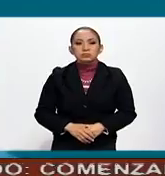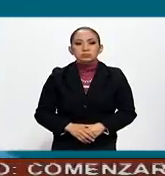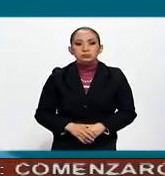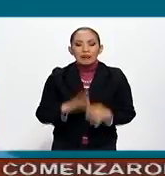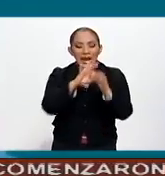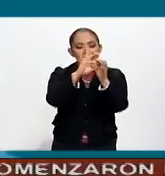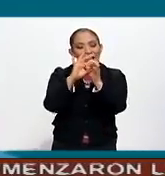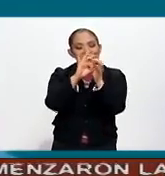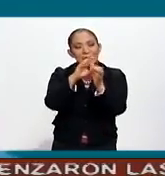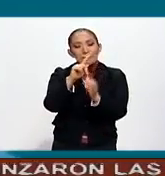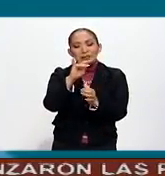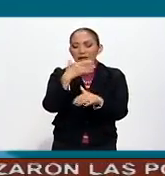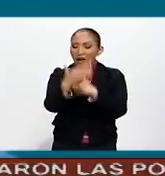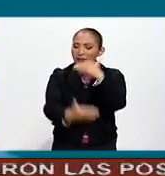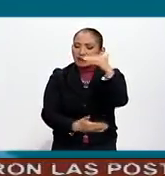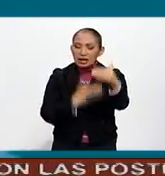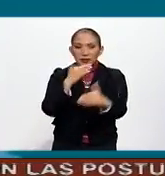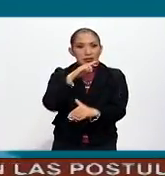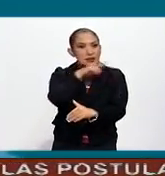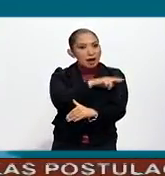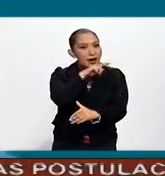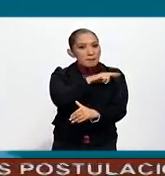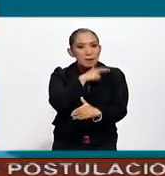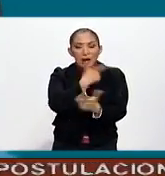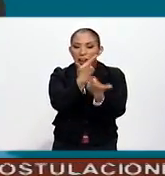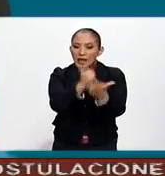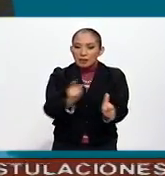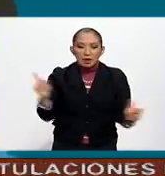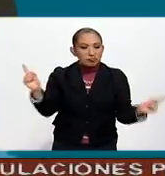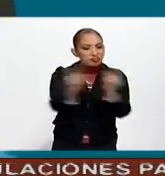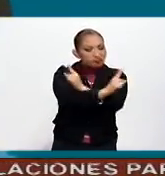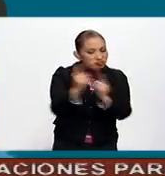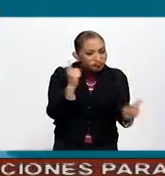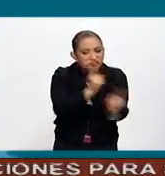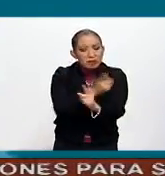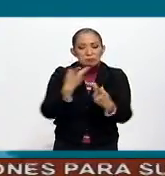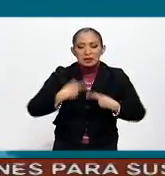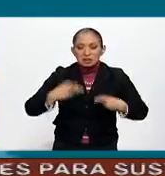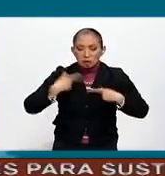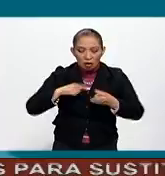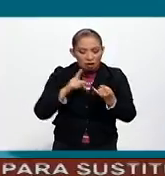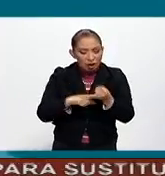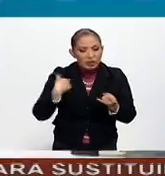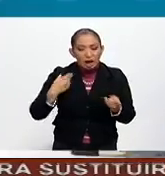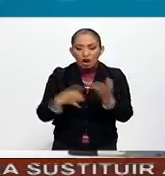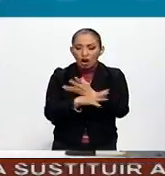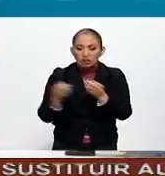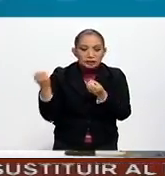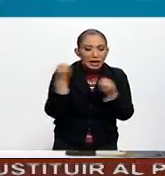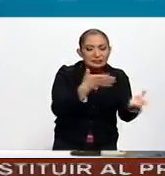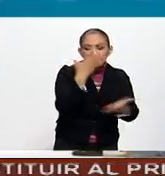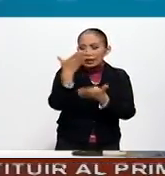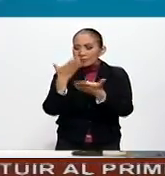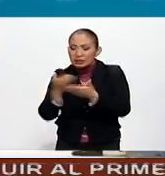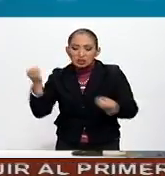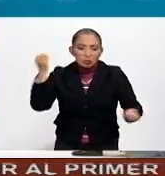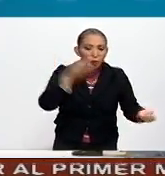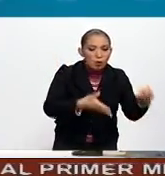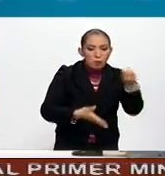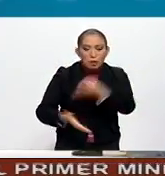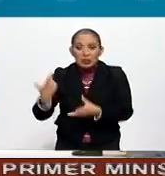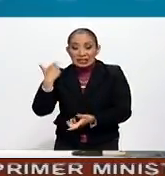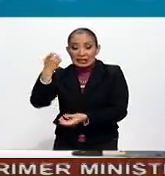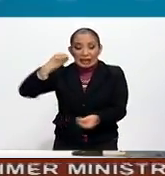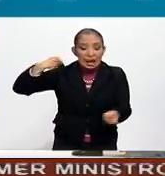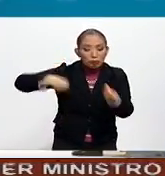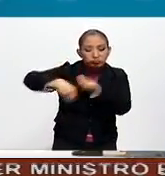La Alianza del Pacífico avanza aceleradamente hacia el libre movimiento de personas, el libre movimiento de bienes y de servicios y el libre movimiento de